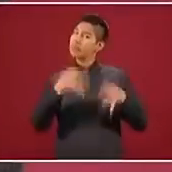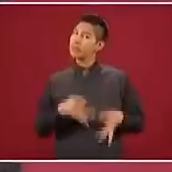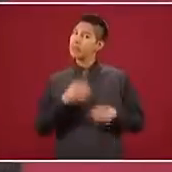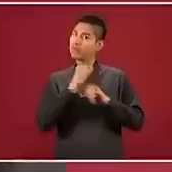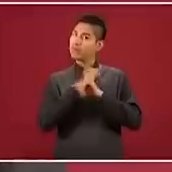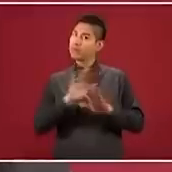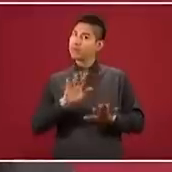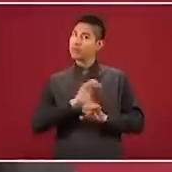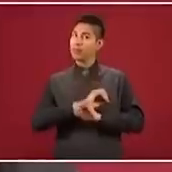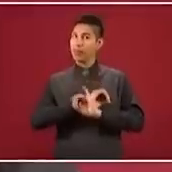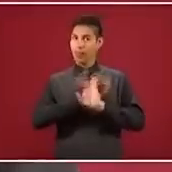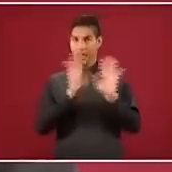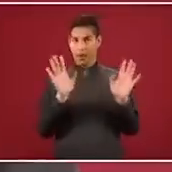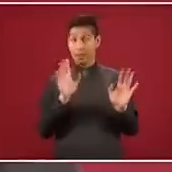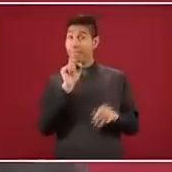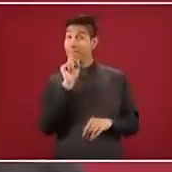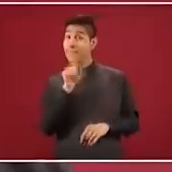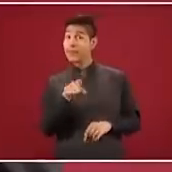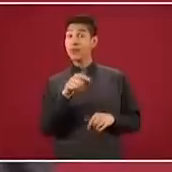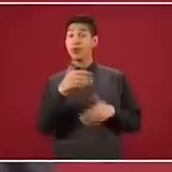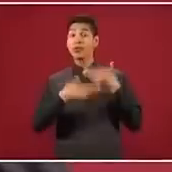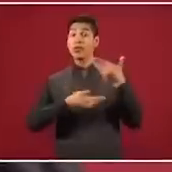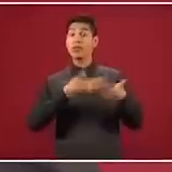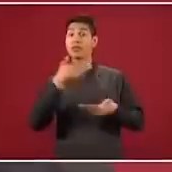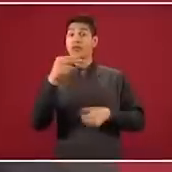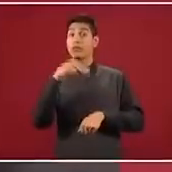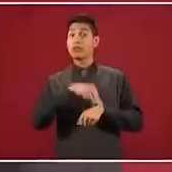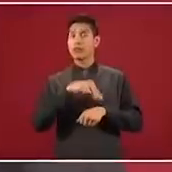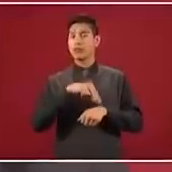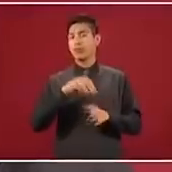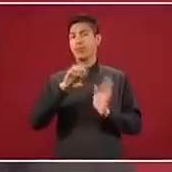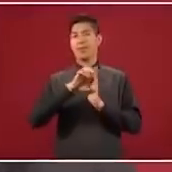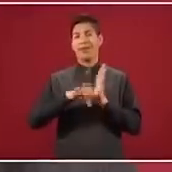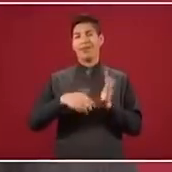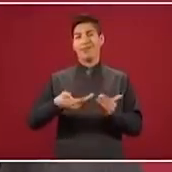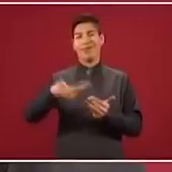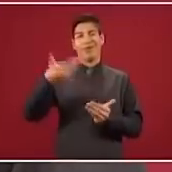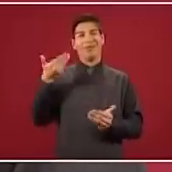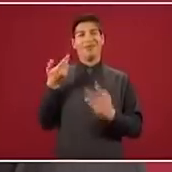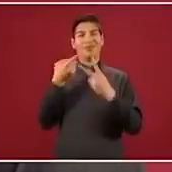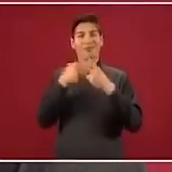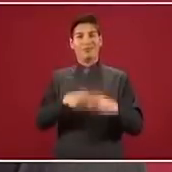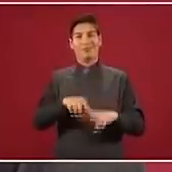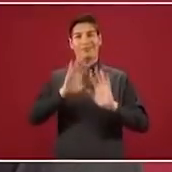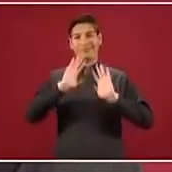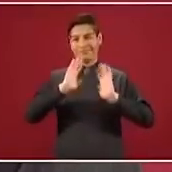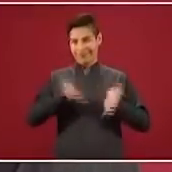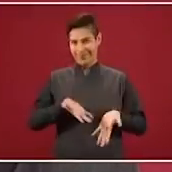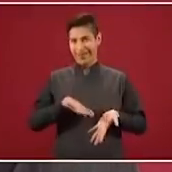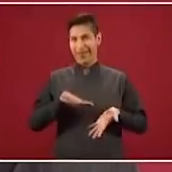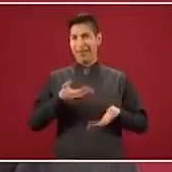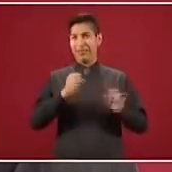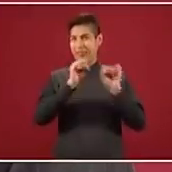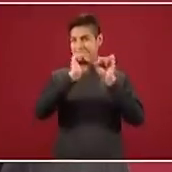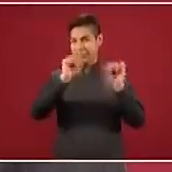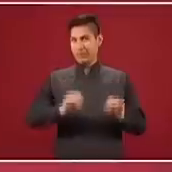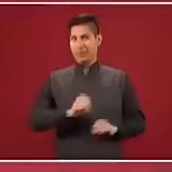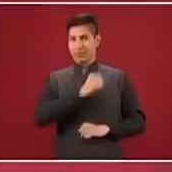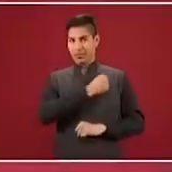Hablando del servicio médico, cuando empezó este cambio en el sistema de